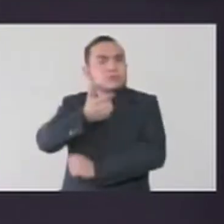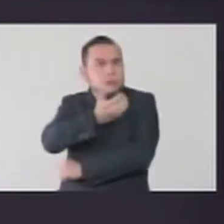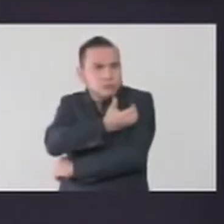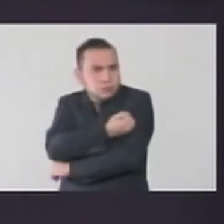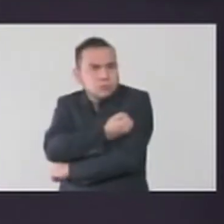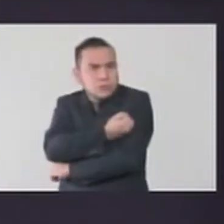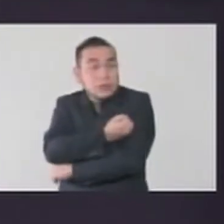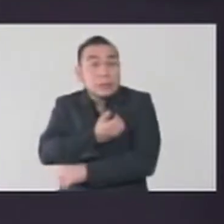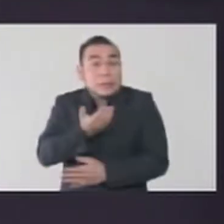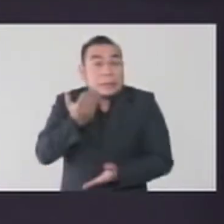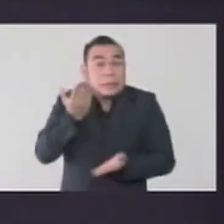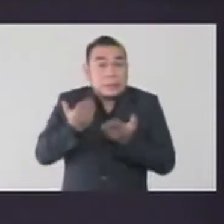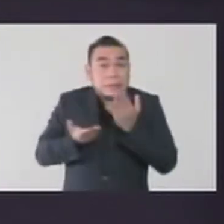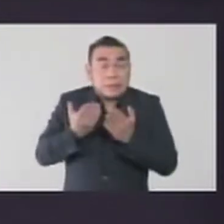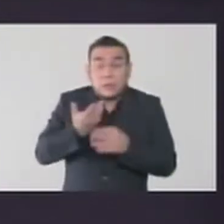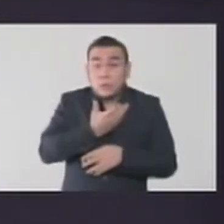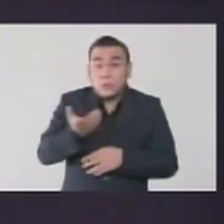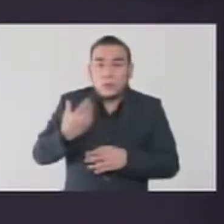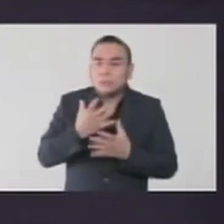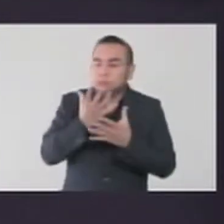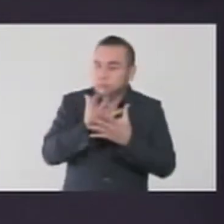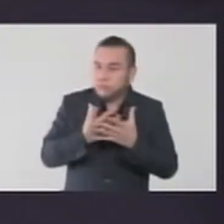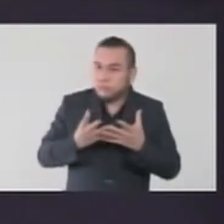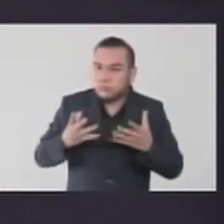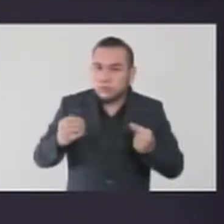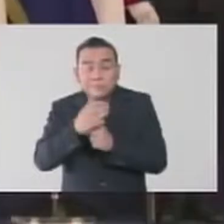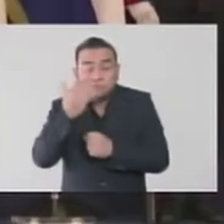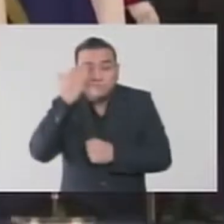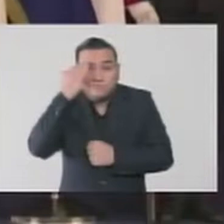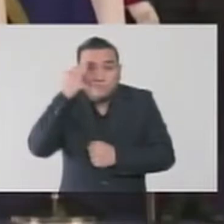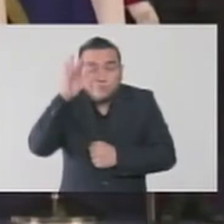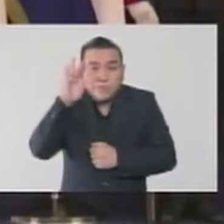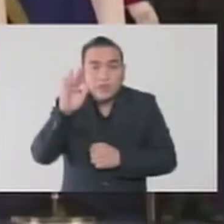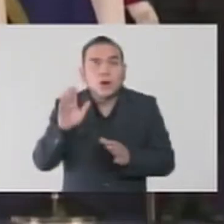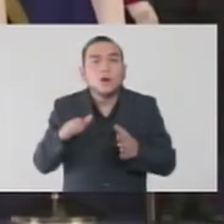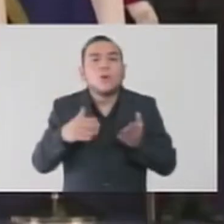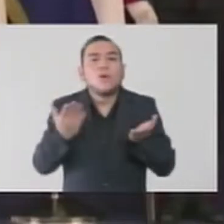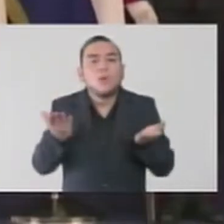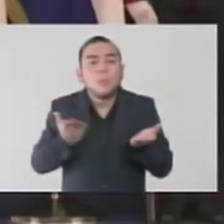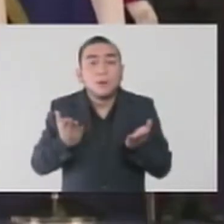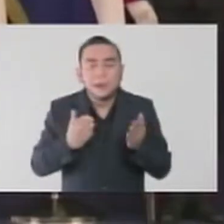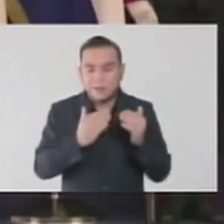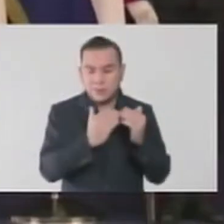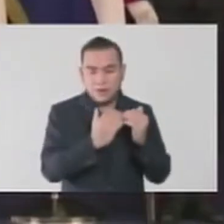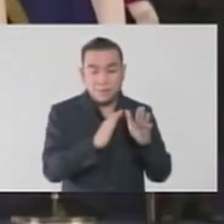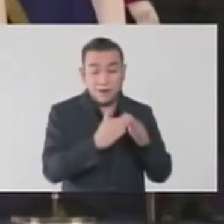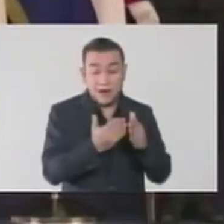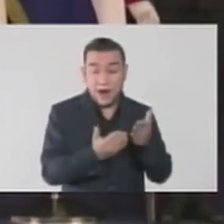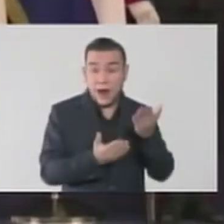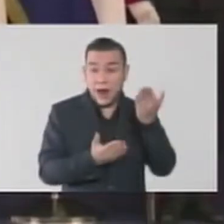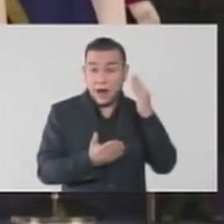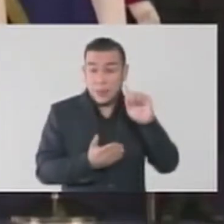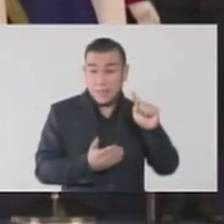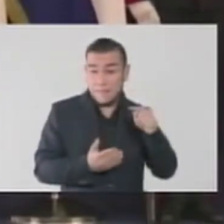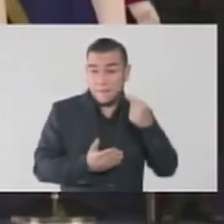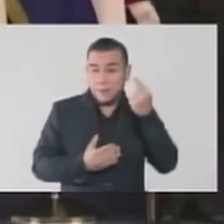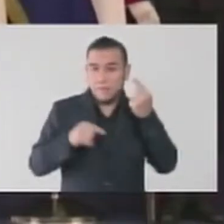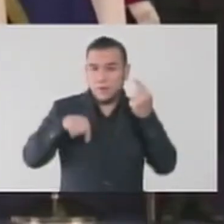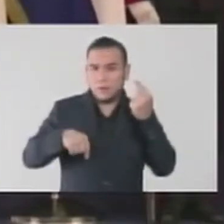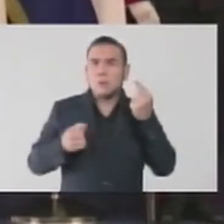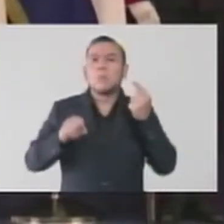promete ser una solución definitiva para el cob y 19 el jefe de estado aseguró que esta vacuna tiene algunas